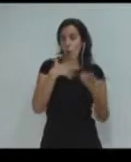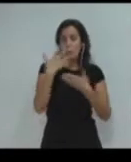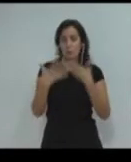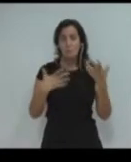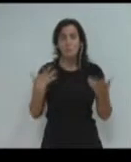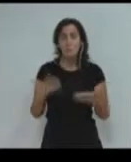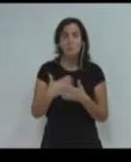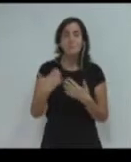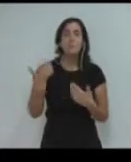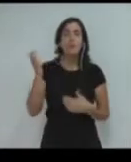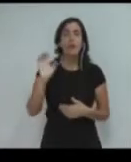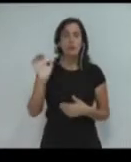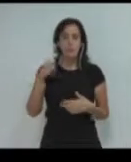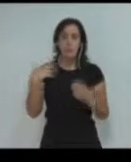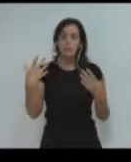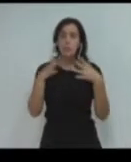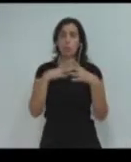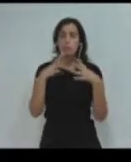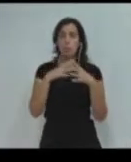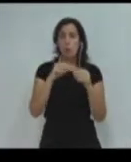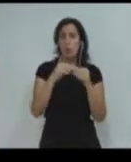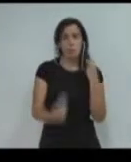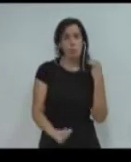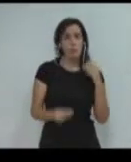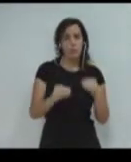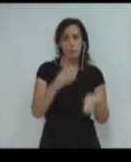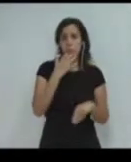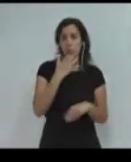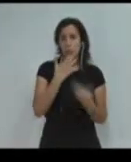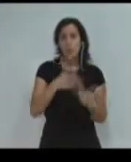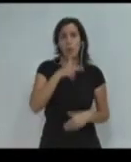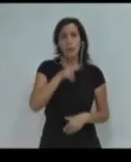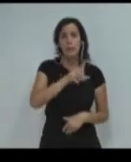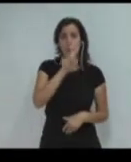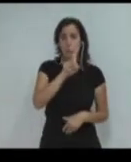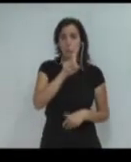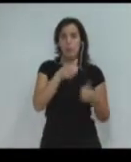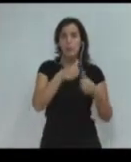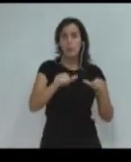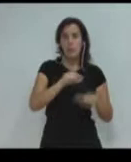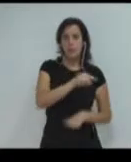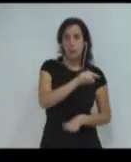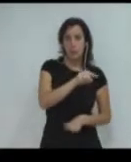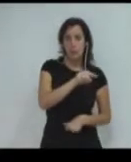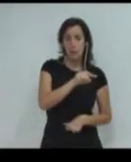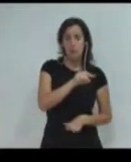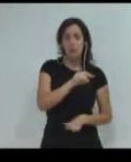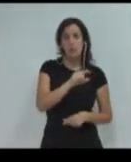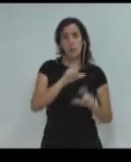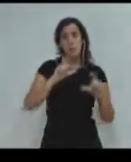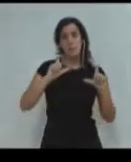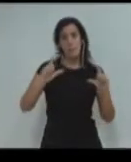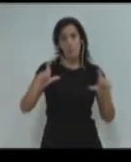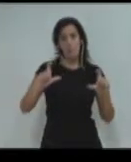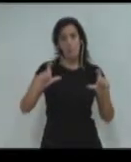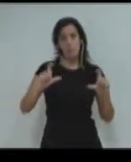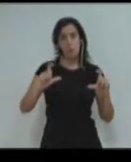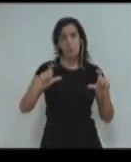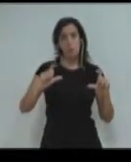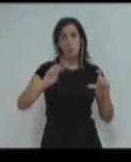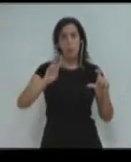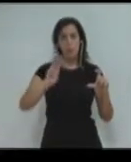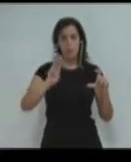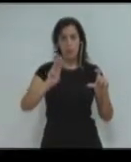segundo. no, la estructura del documento. como- Por ejemplo, H1 es una etiqueta, párrafo está entre P, es una